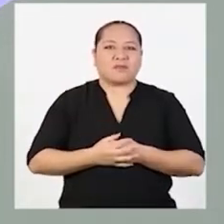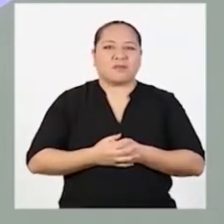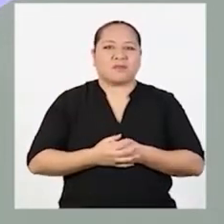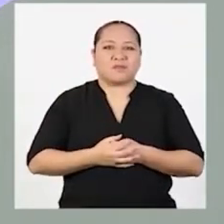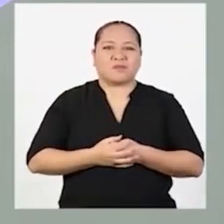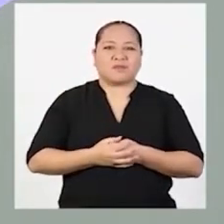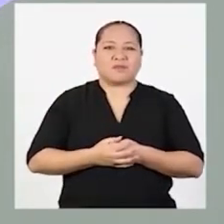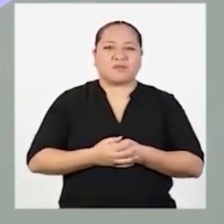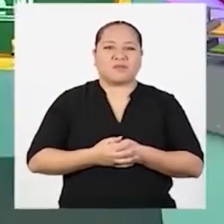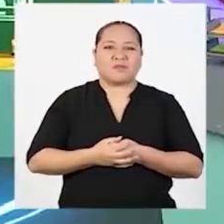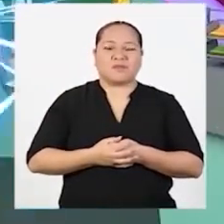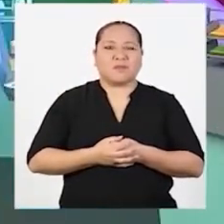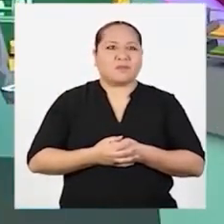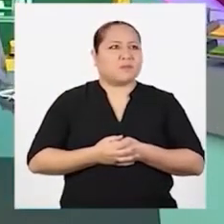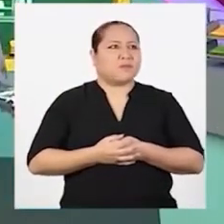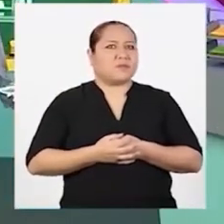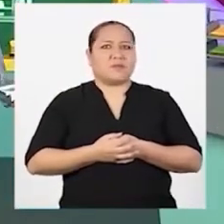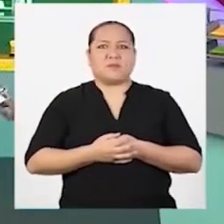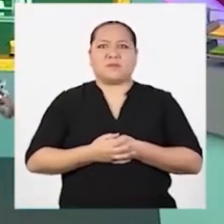ayudarnos.